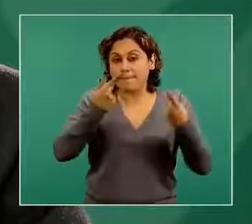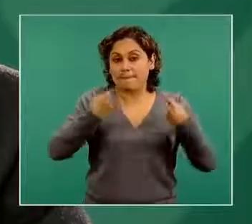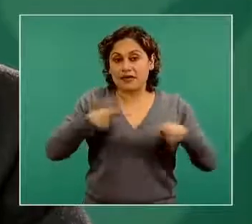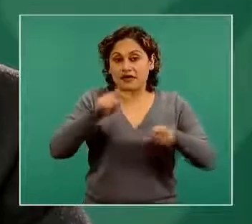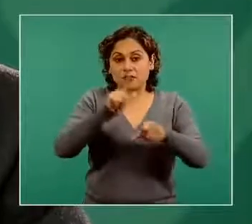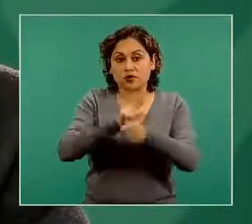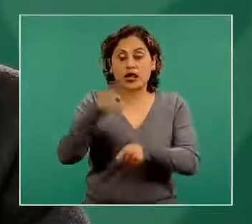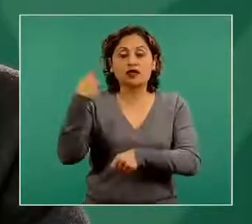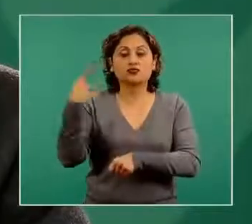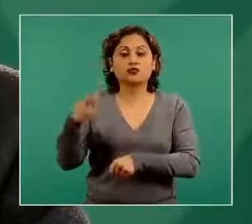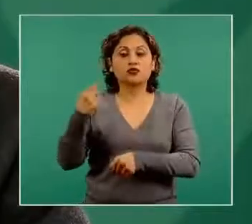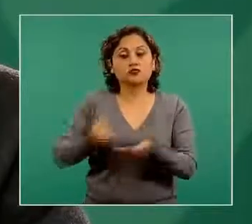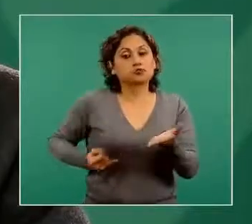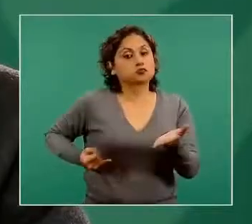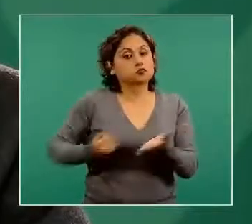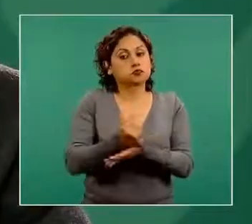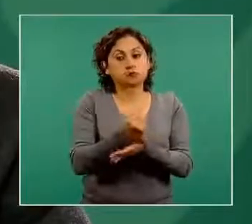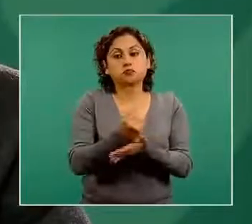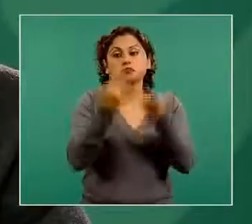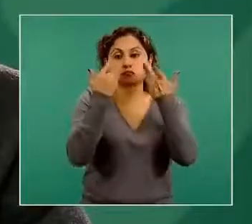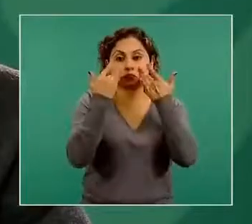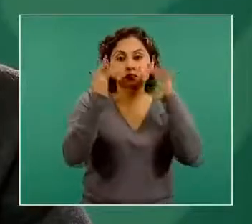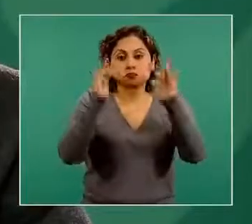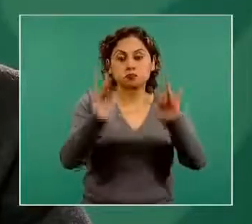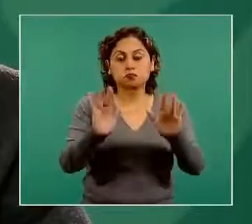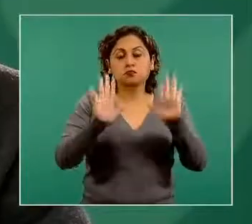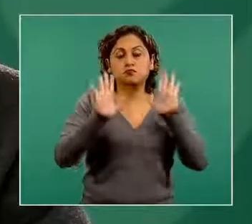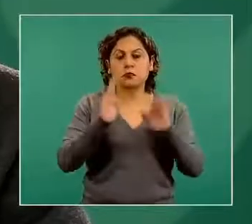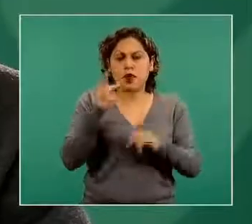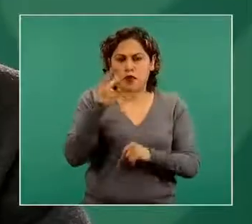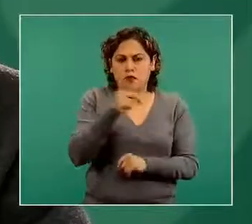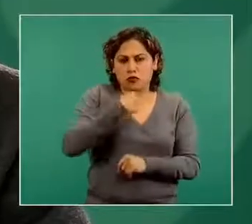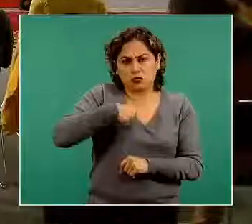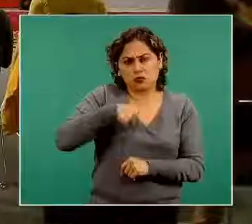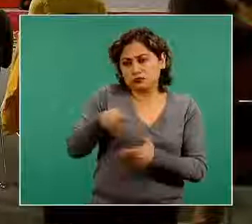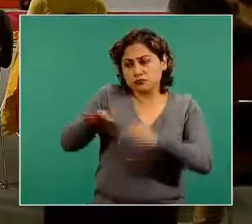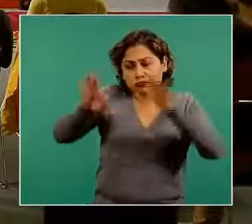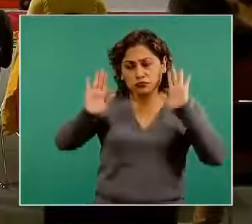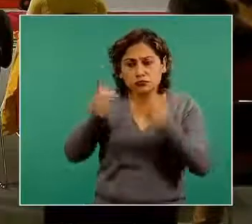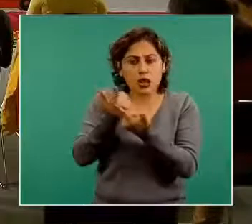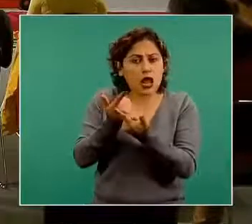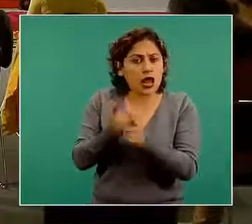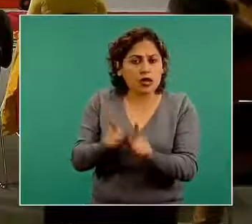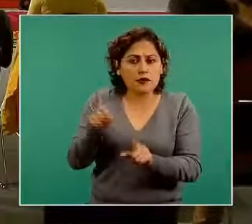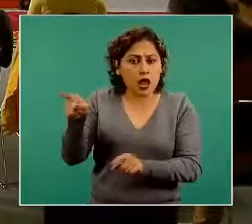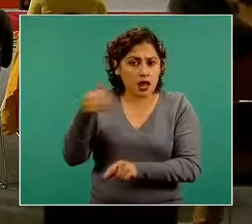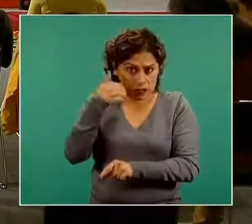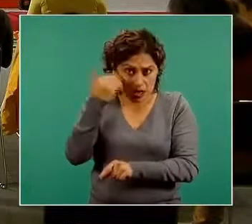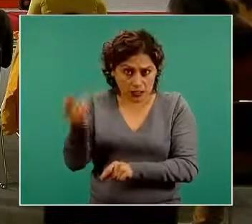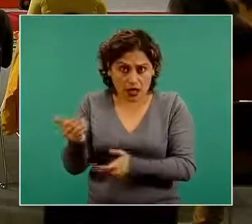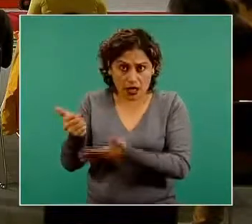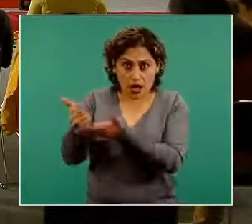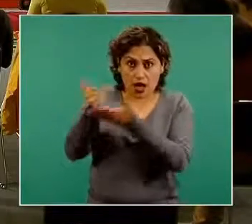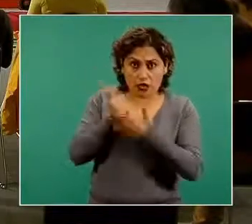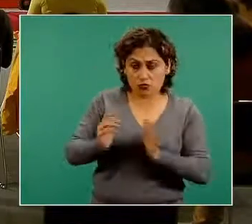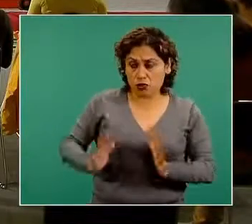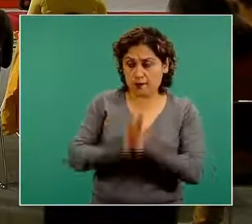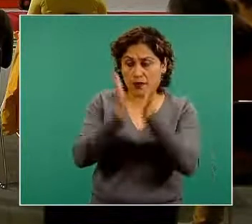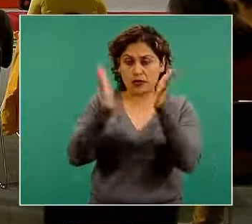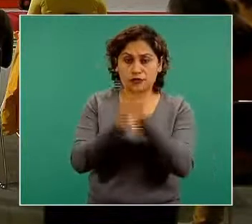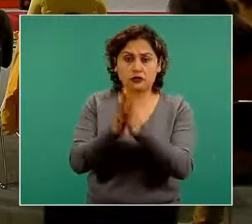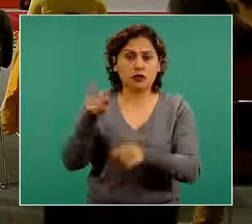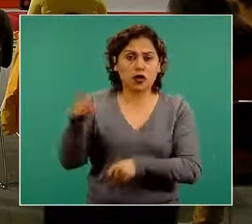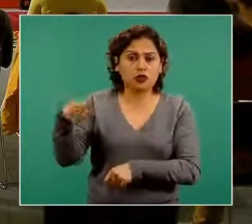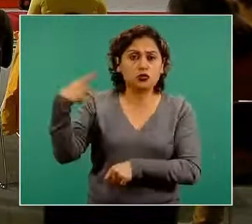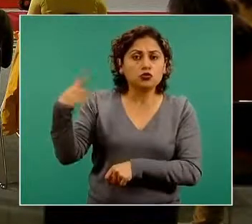tiene siempre, se lo hemos dicho, las puertas abiertas para colaborar con nosotros en donde ella estime que puede ser compatible con